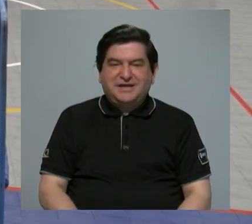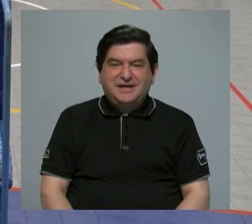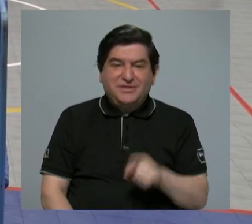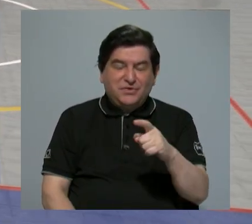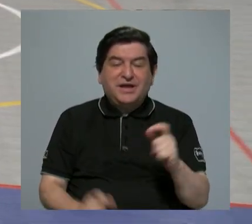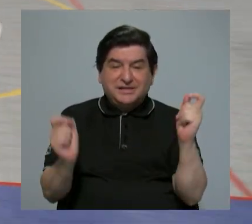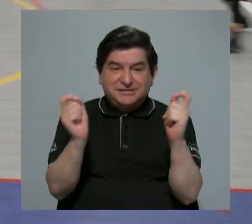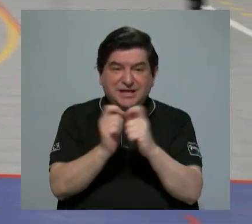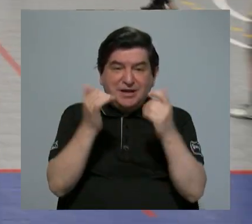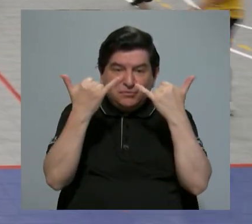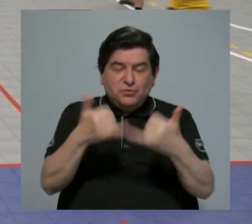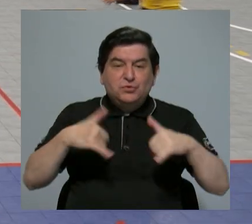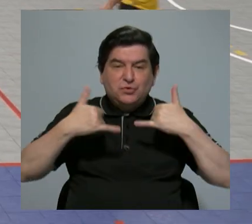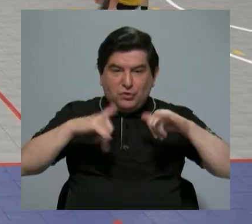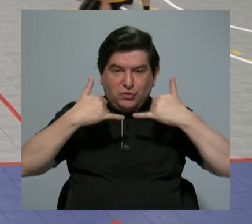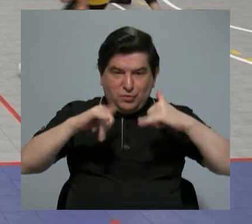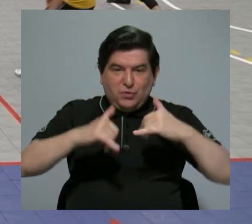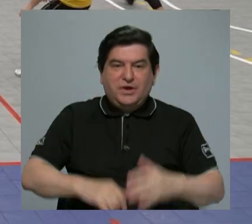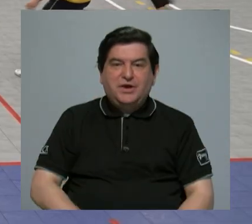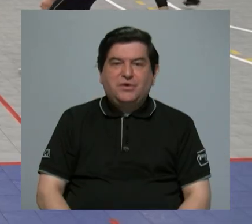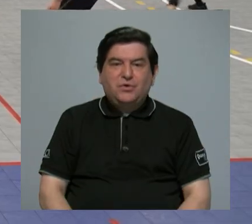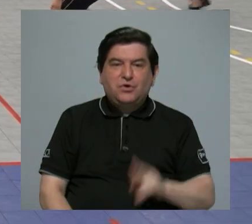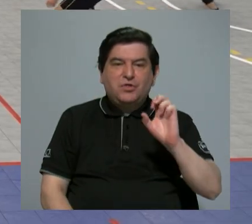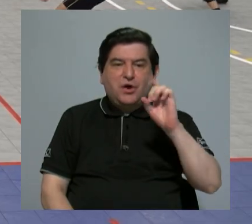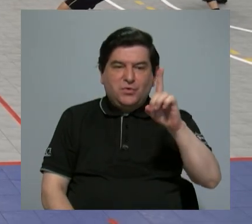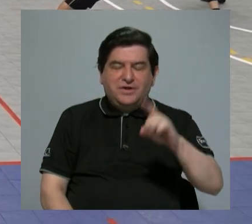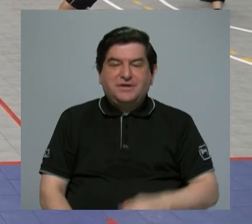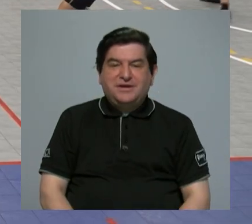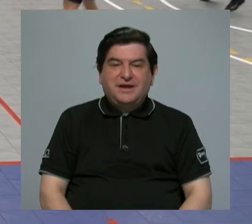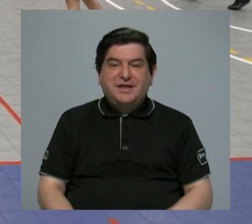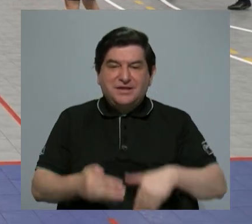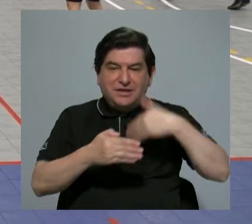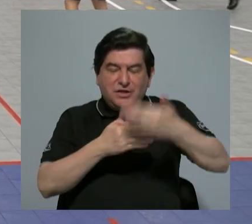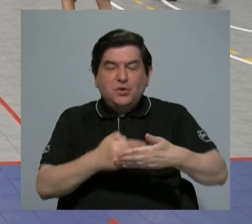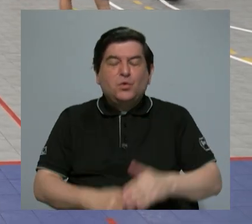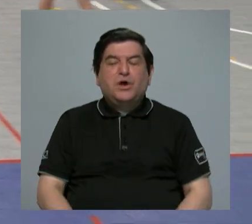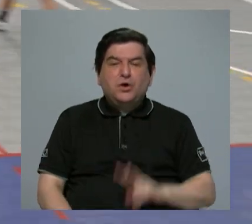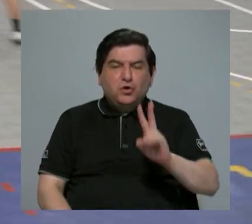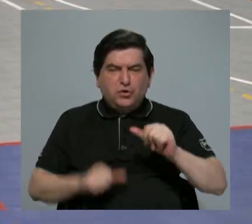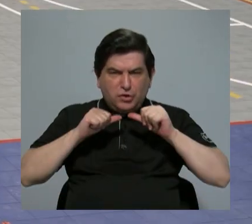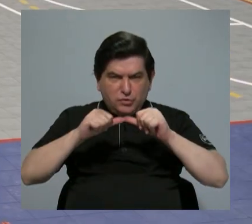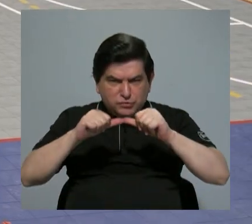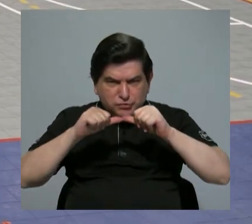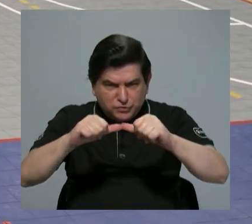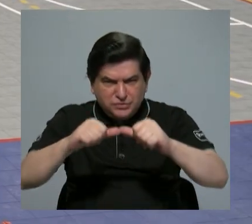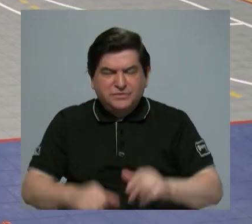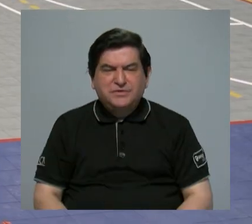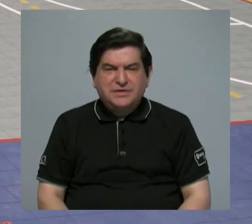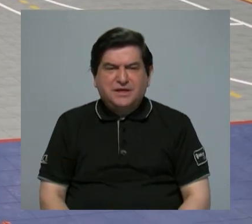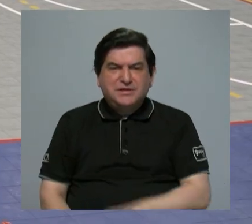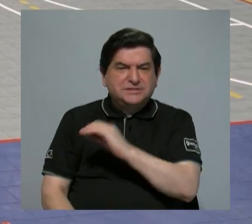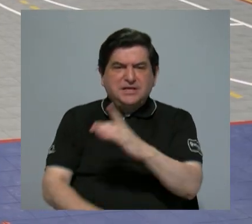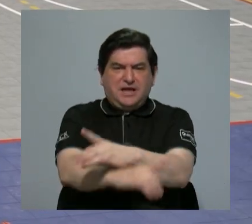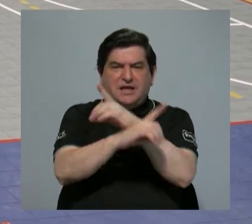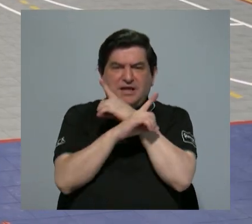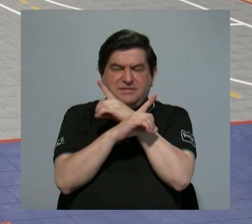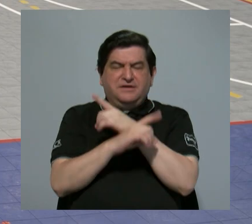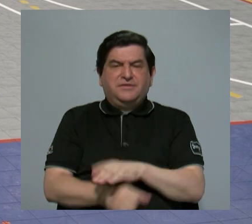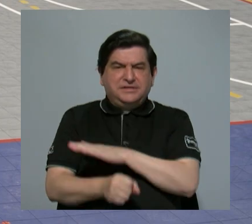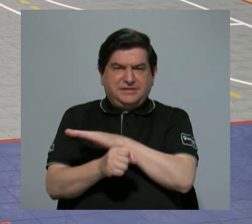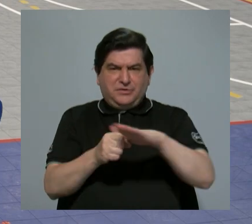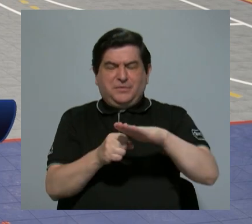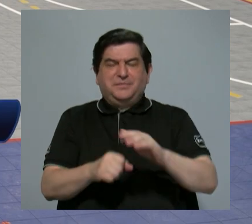Claro, este es el punto ya para partido de la UNED, después de 2 rallies bastante buenos y en defensa